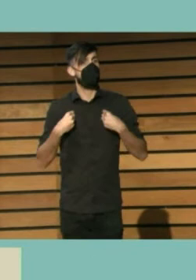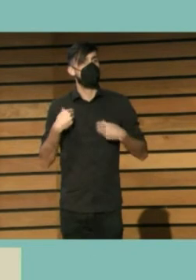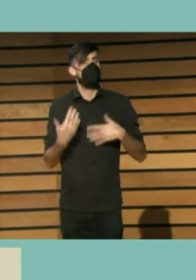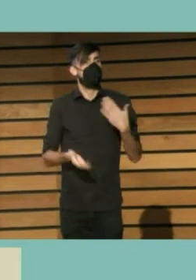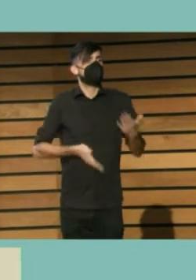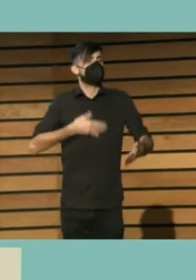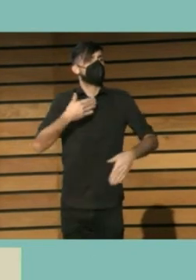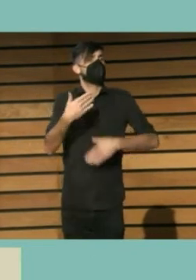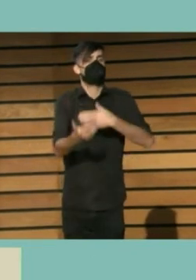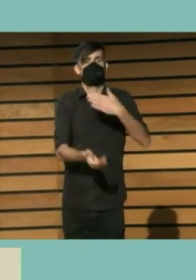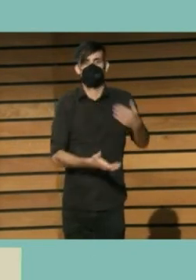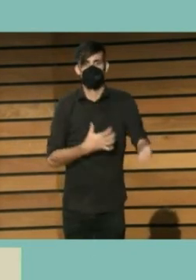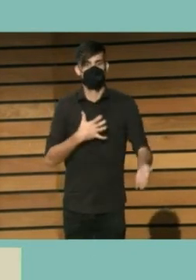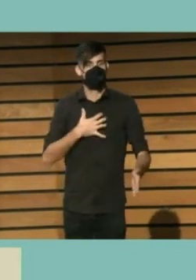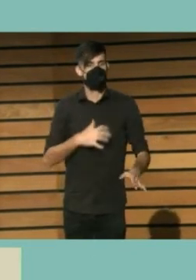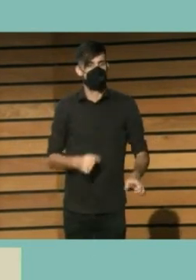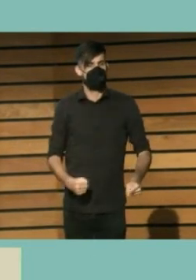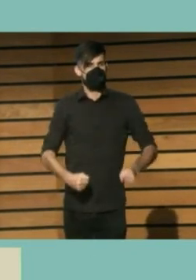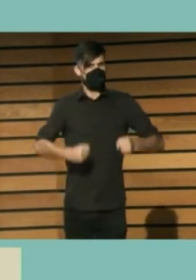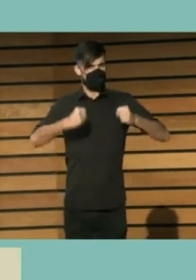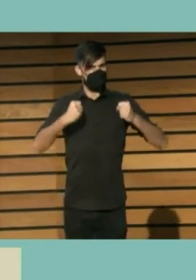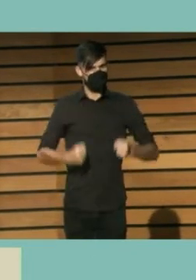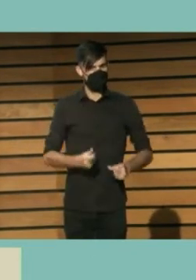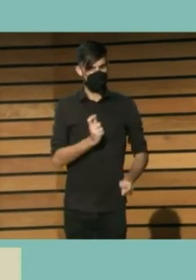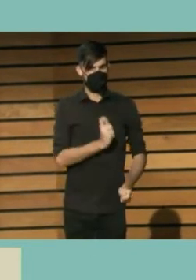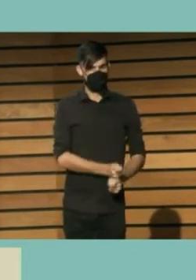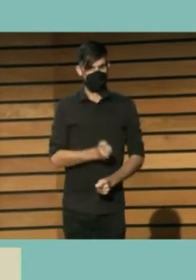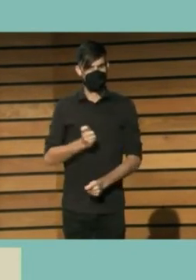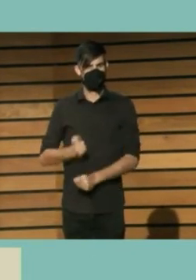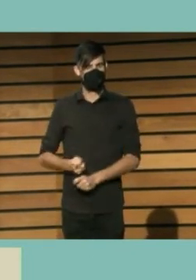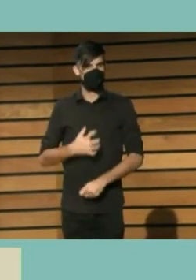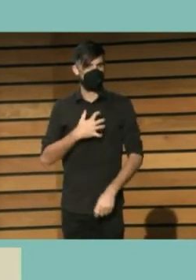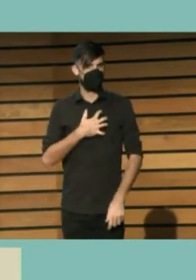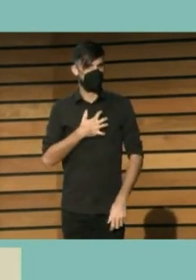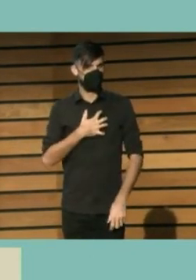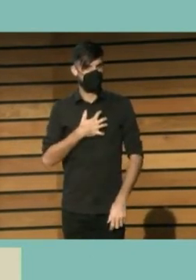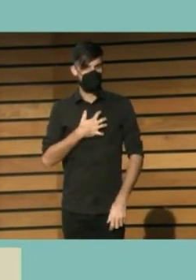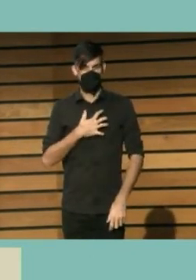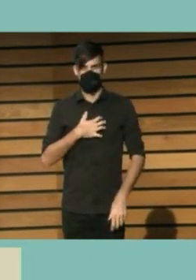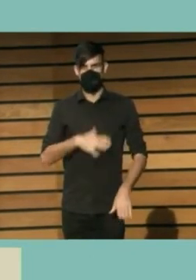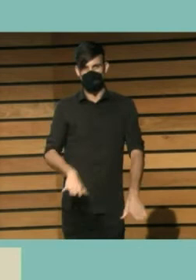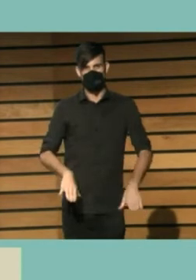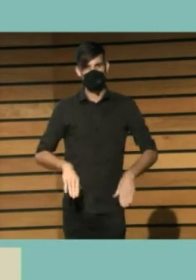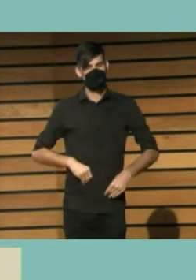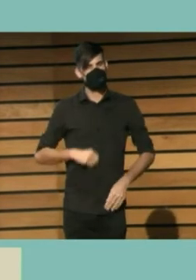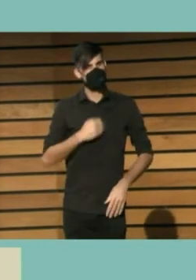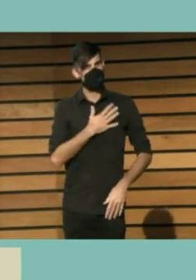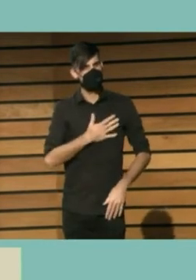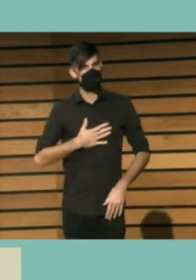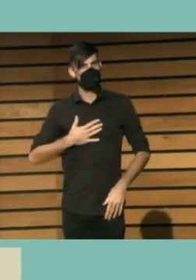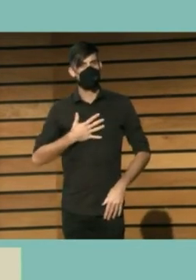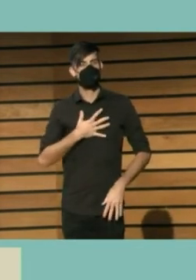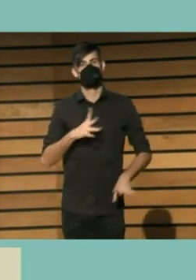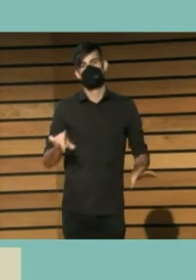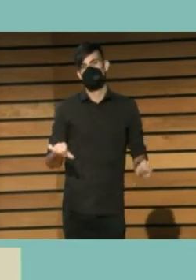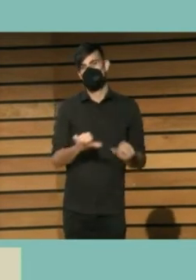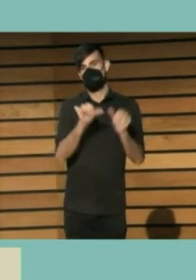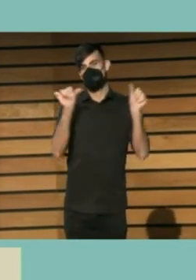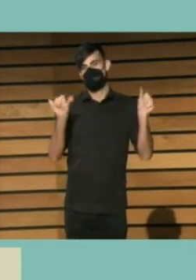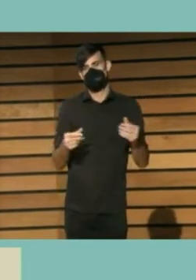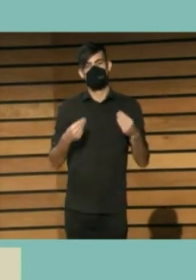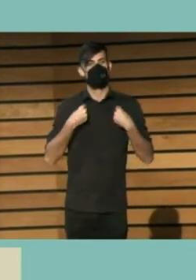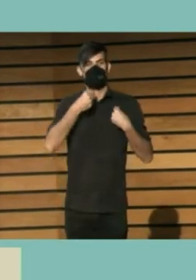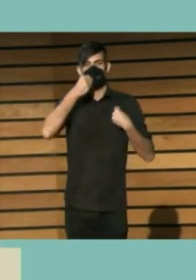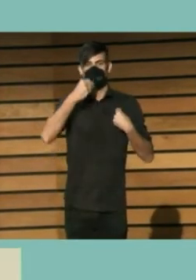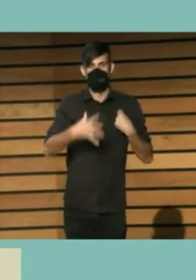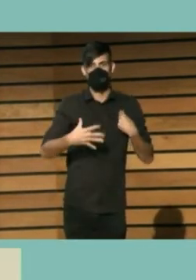pretender brindarnos y permanecer estáticos. La aceptación y la humildad es el mejor modo de vivir y de adaptarse